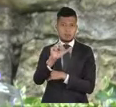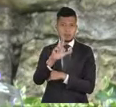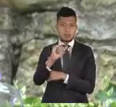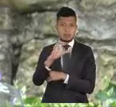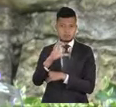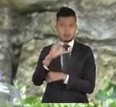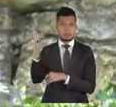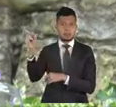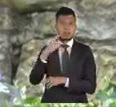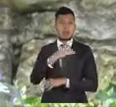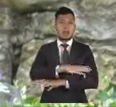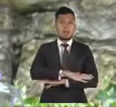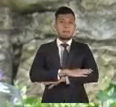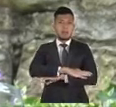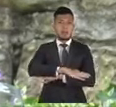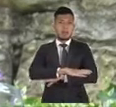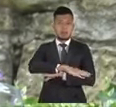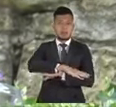de la Embajada de Suecia.